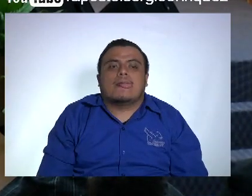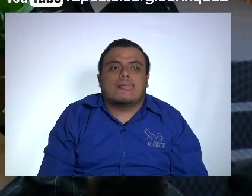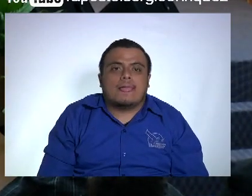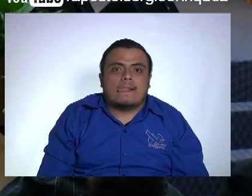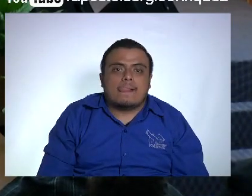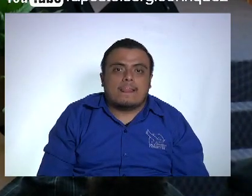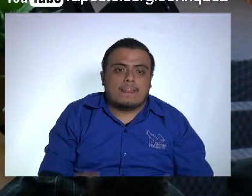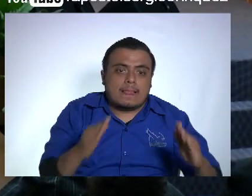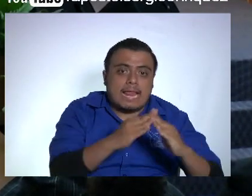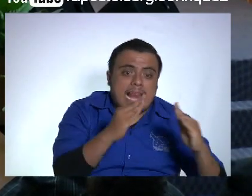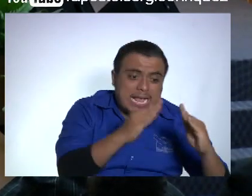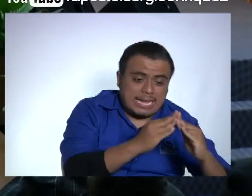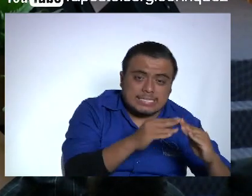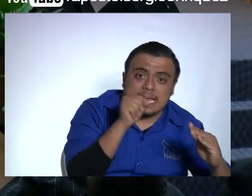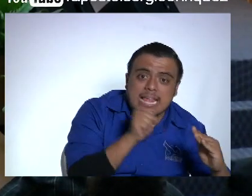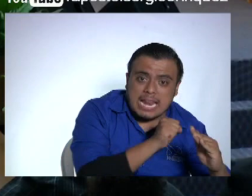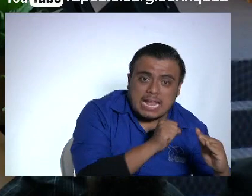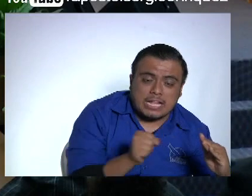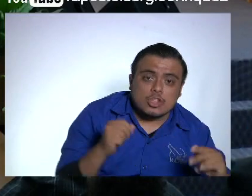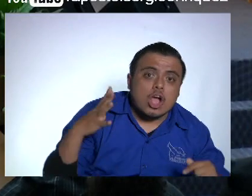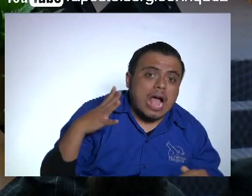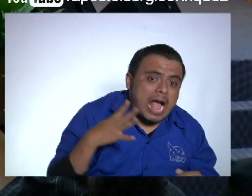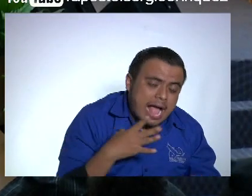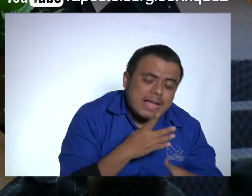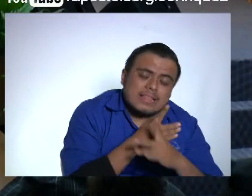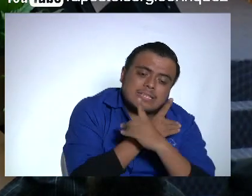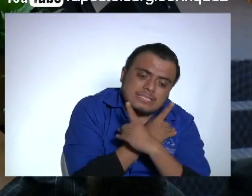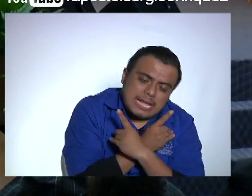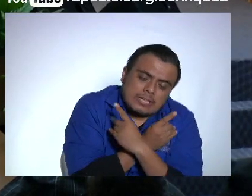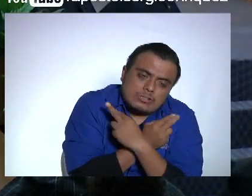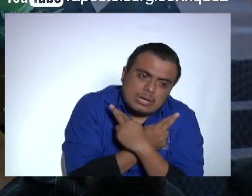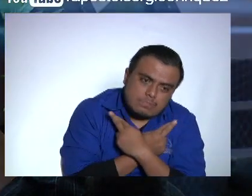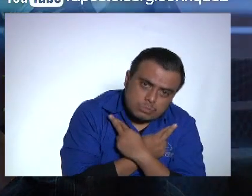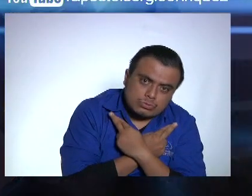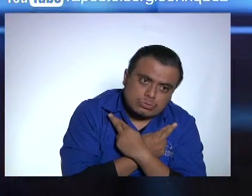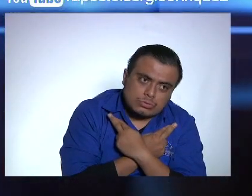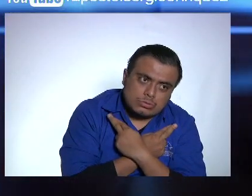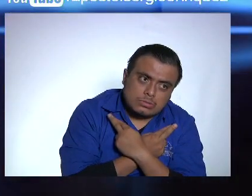En la casa del canto hay descanso y reposo.